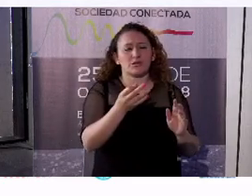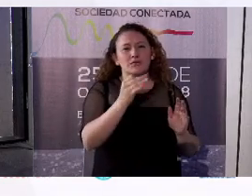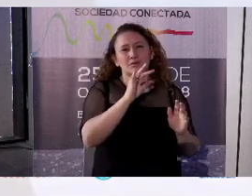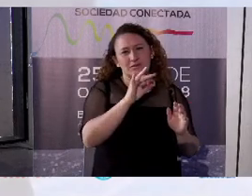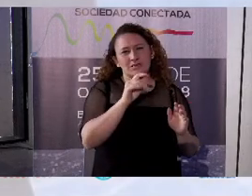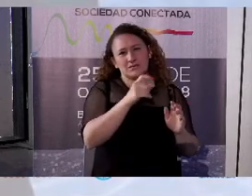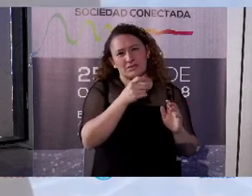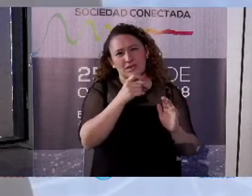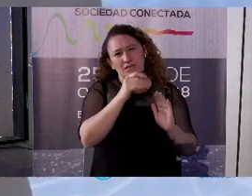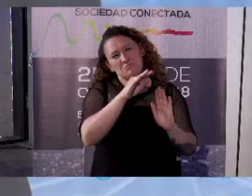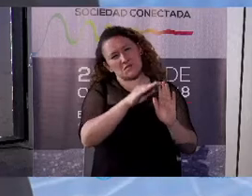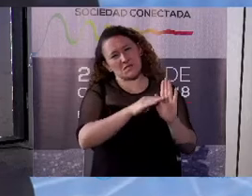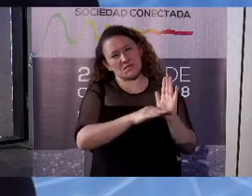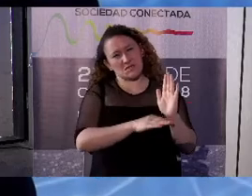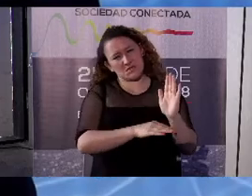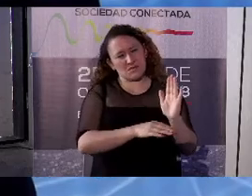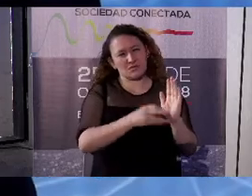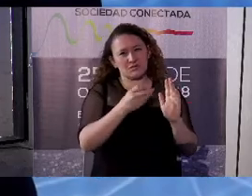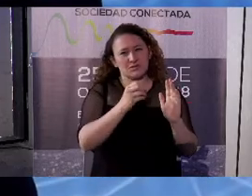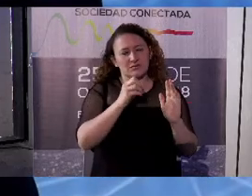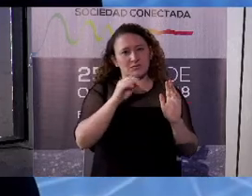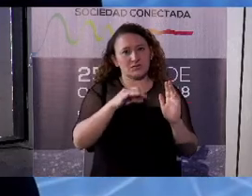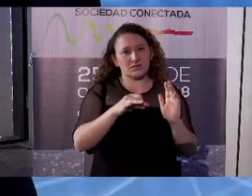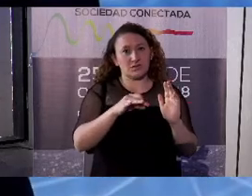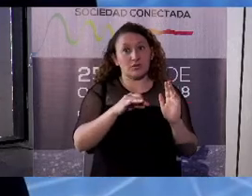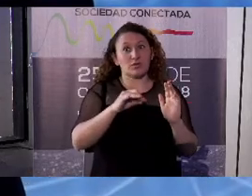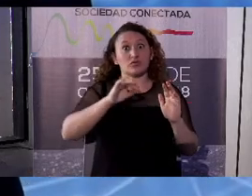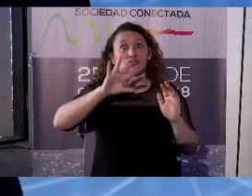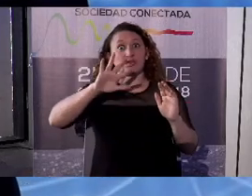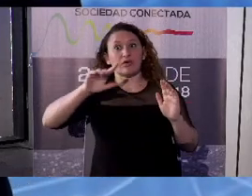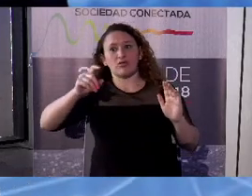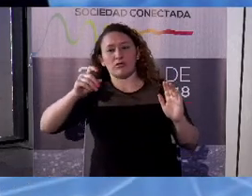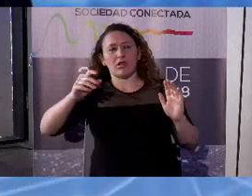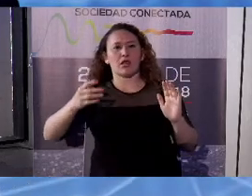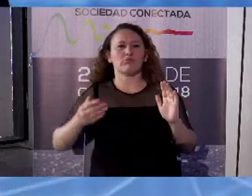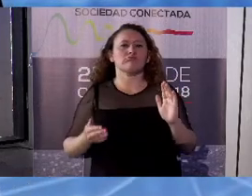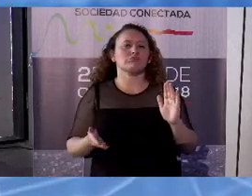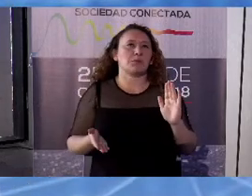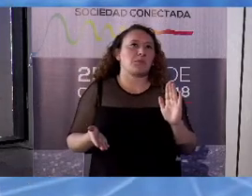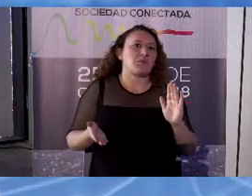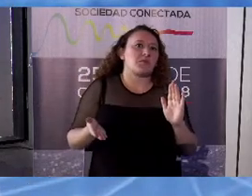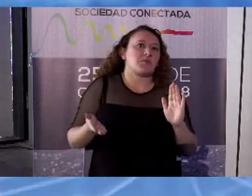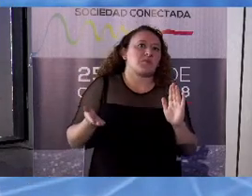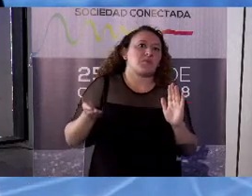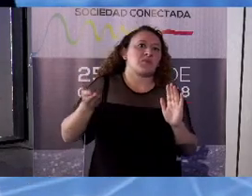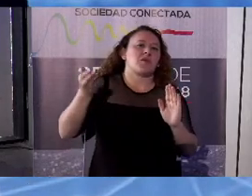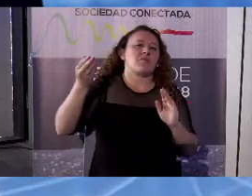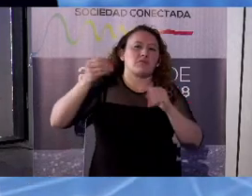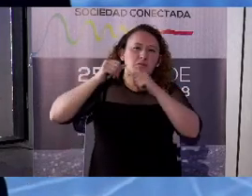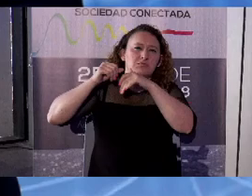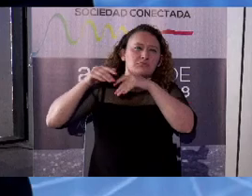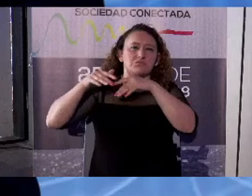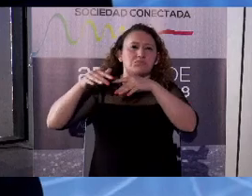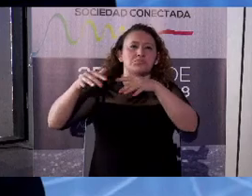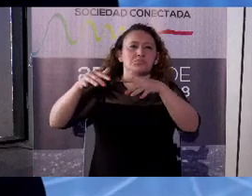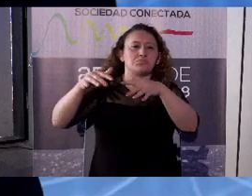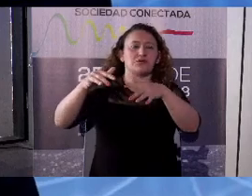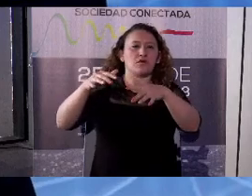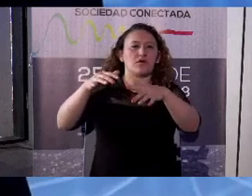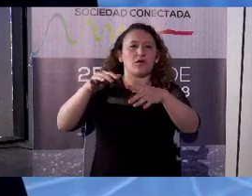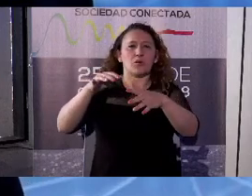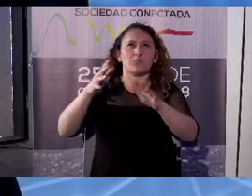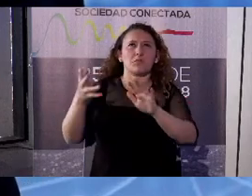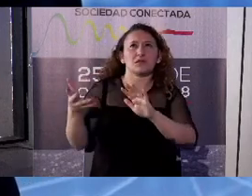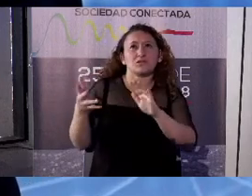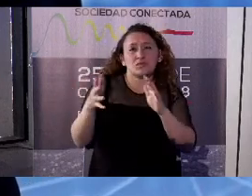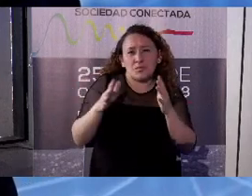a ir decreciendo y el el la 5g va a ir creciendo Y para esa para esa fecha se estima que estará como al al